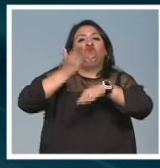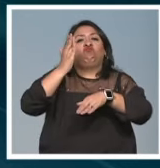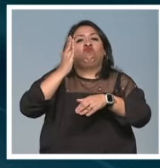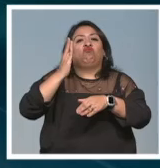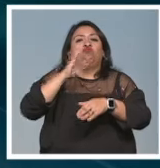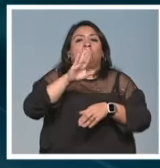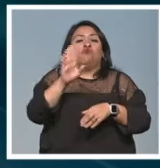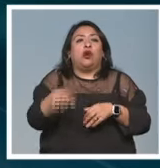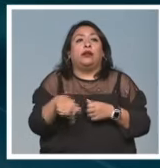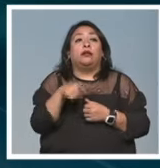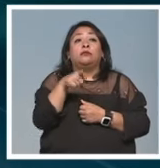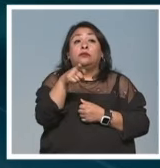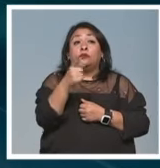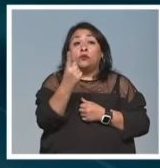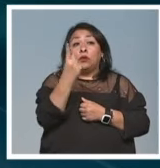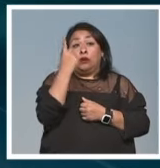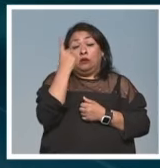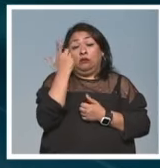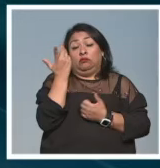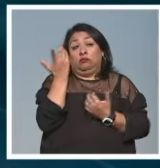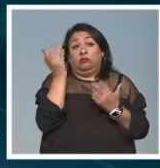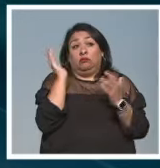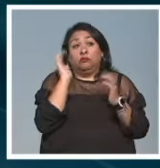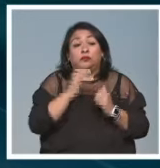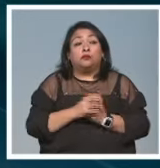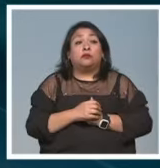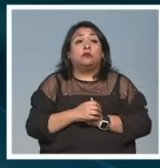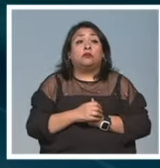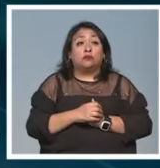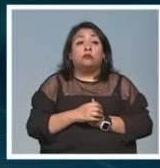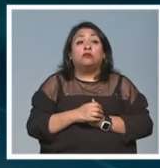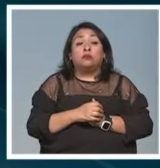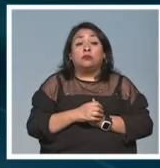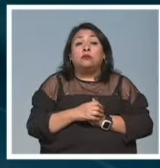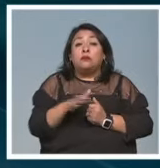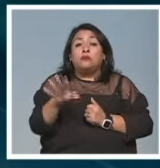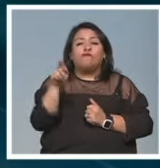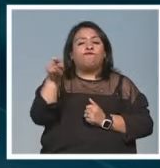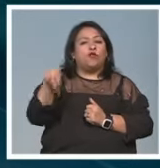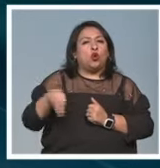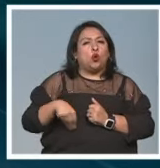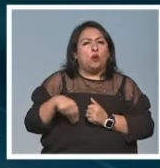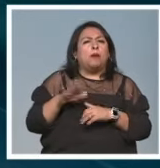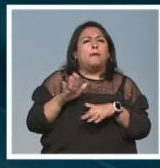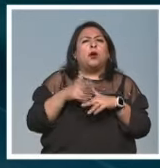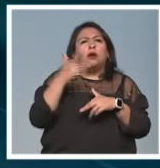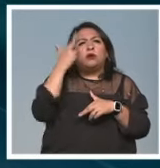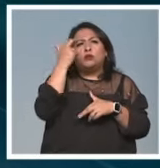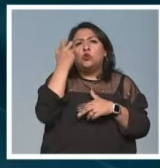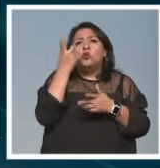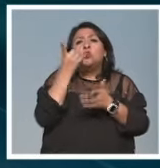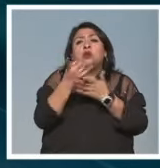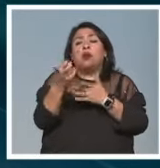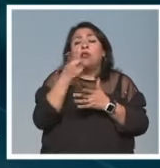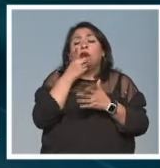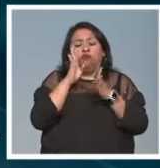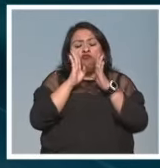capital. Lo único que lo llevó a ser encontrado culpable en ese momento fue su